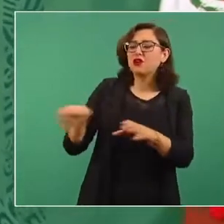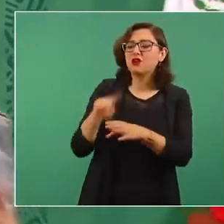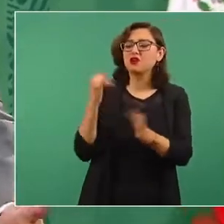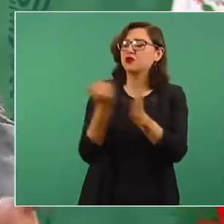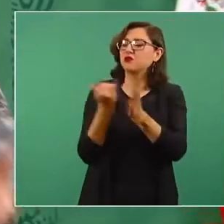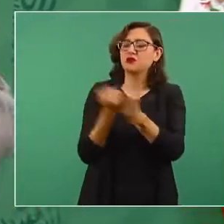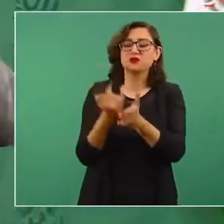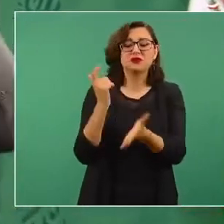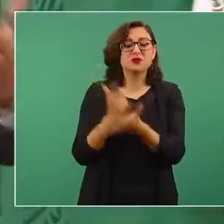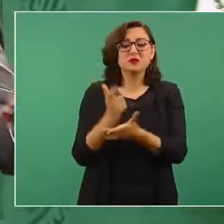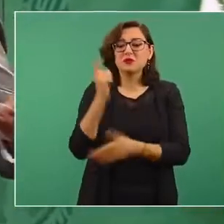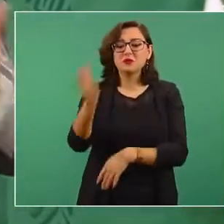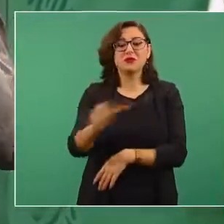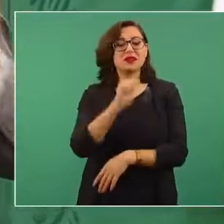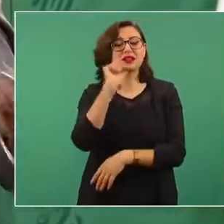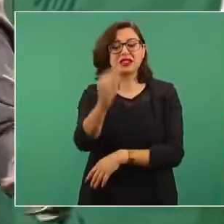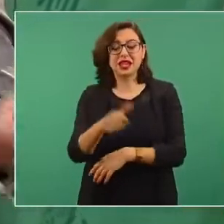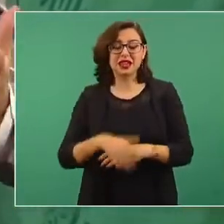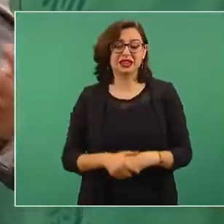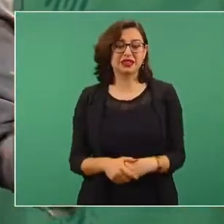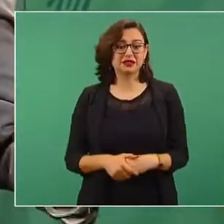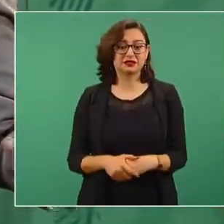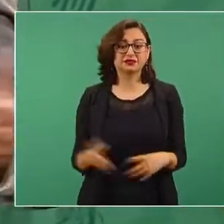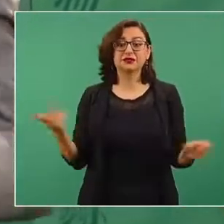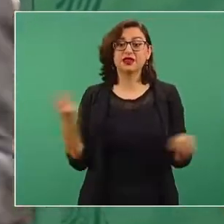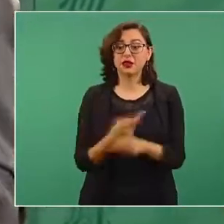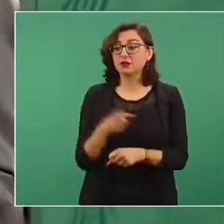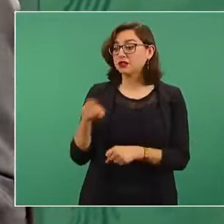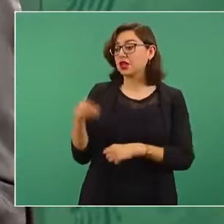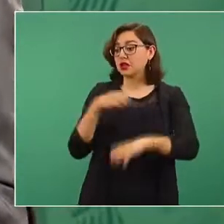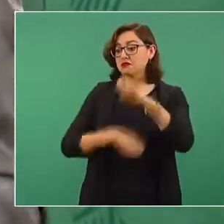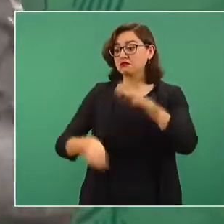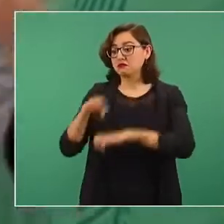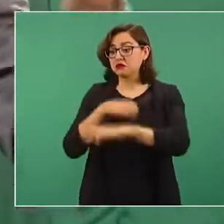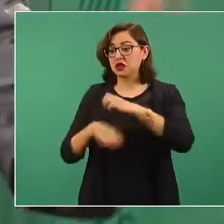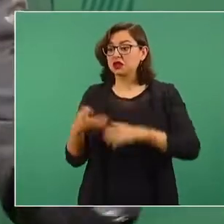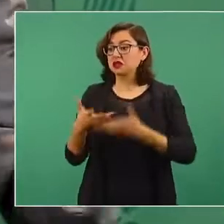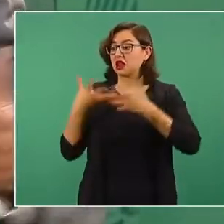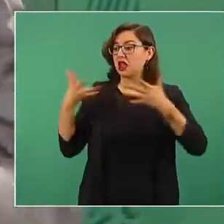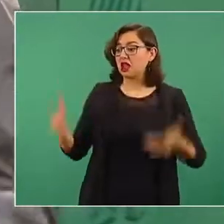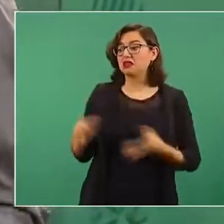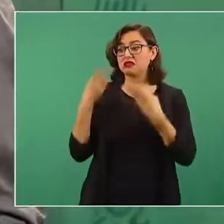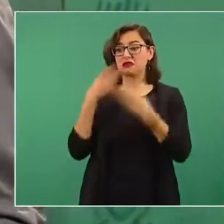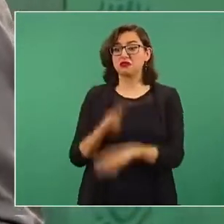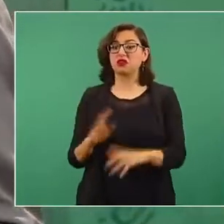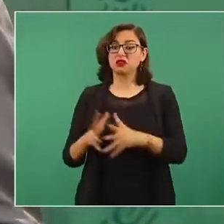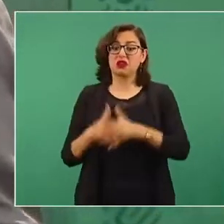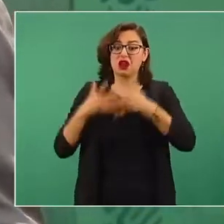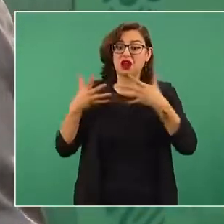O sea, se vendían las grandes empresas, los bancos.